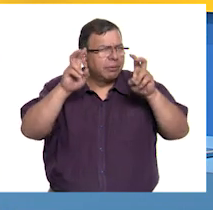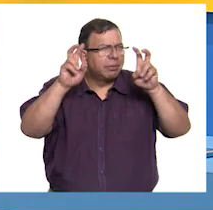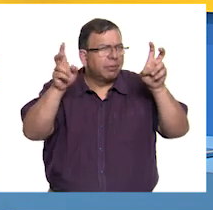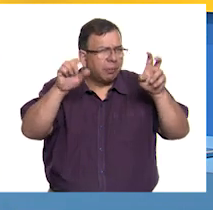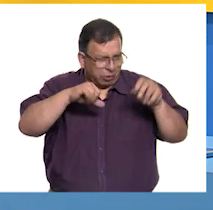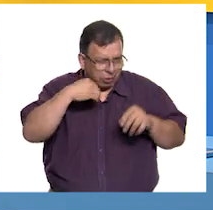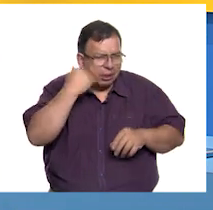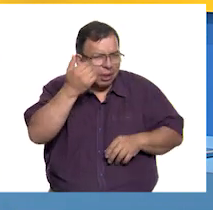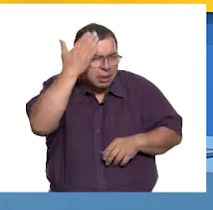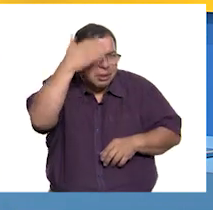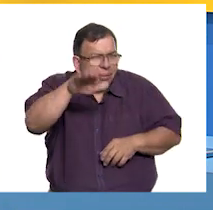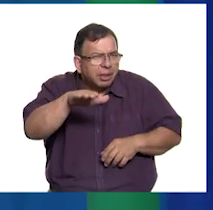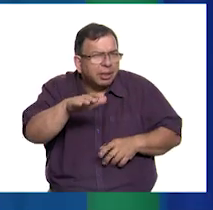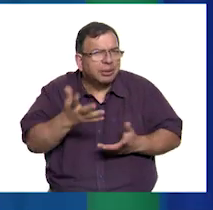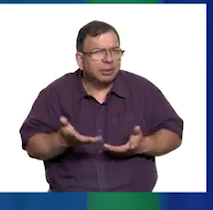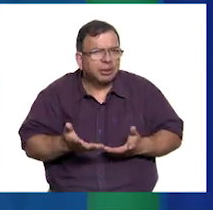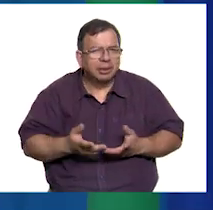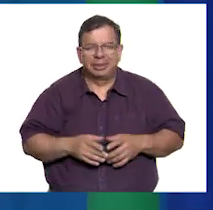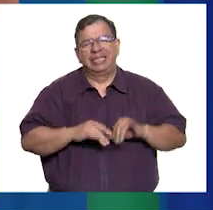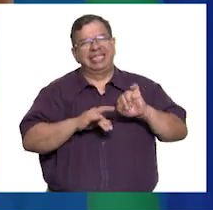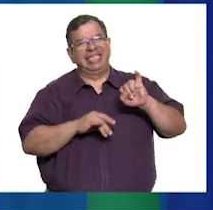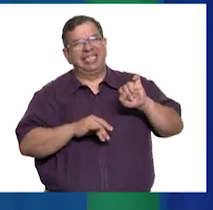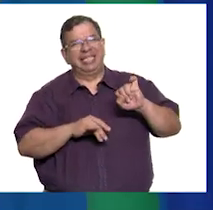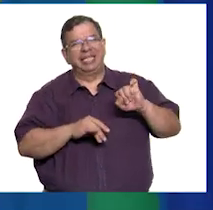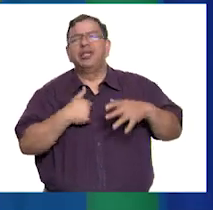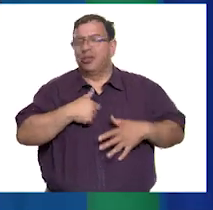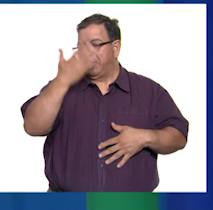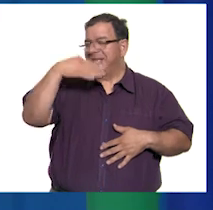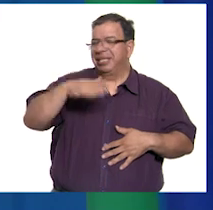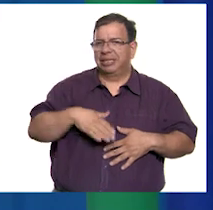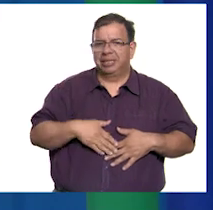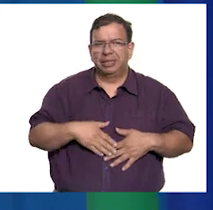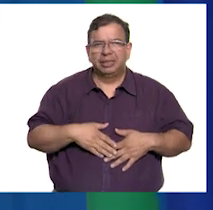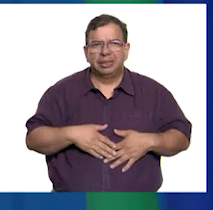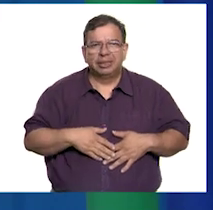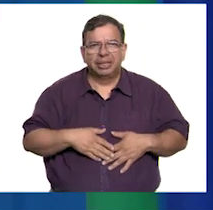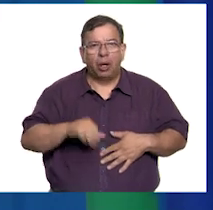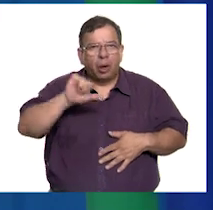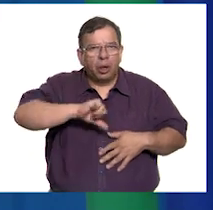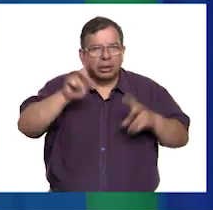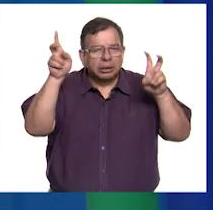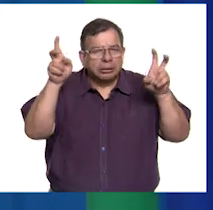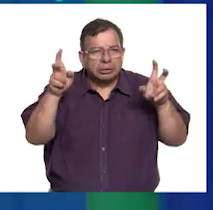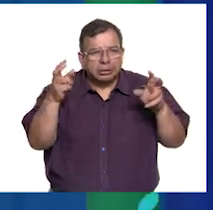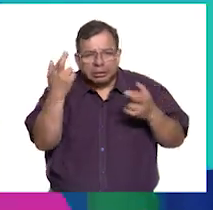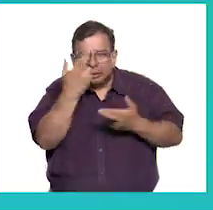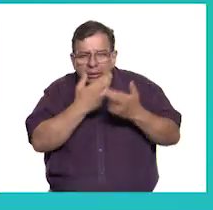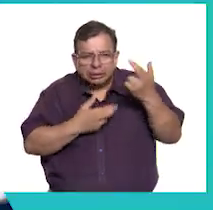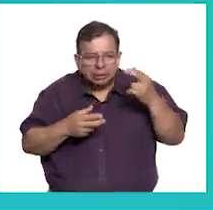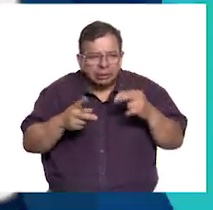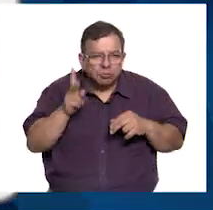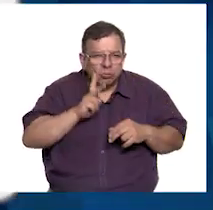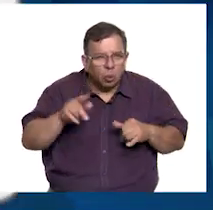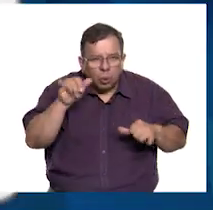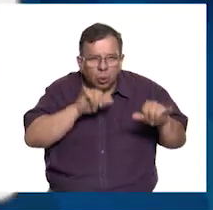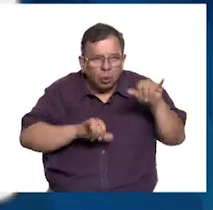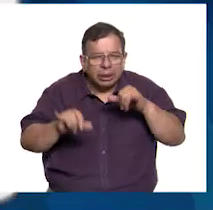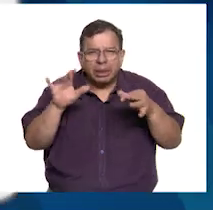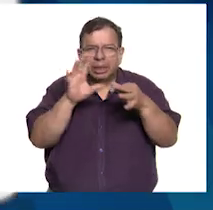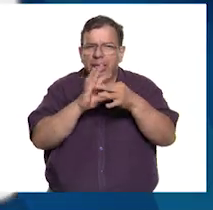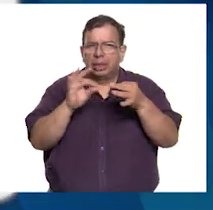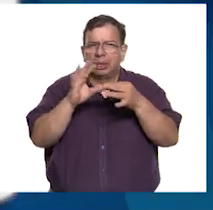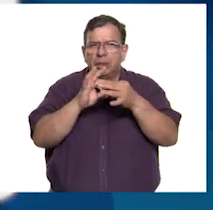vamos a aprender el día de hoy? Sí, yo lo sé. El día de hoy vamos a analizar, experimentar y